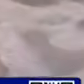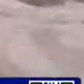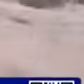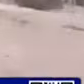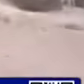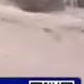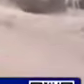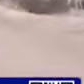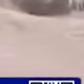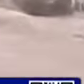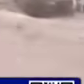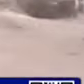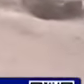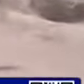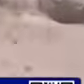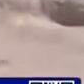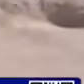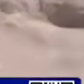comer, ¿no?